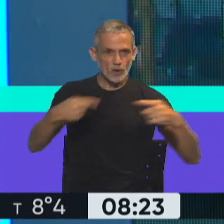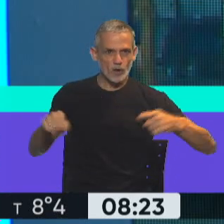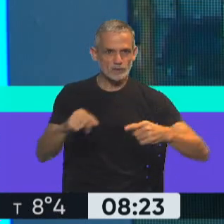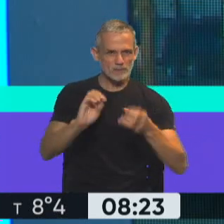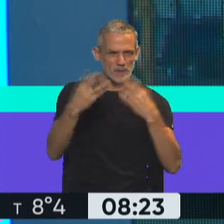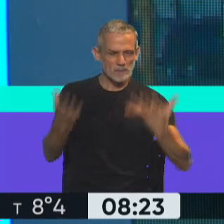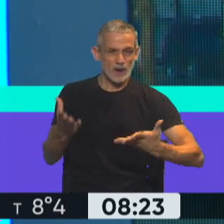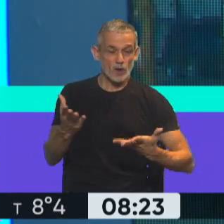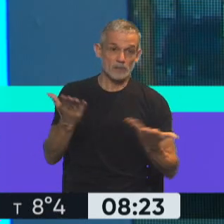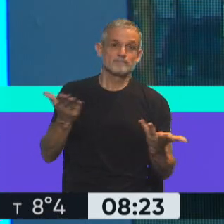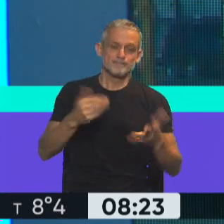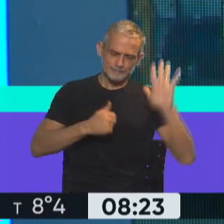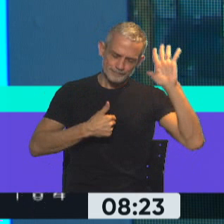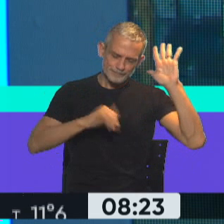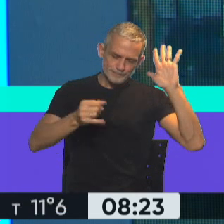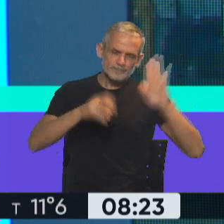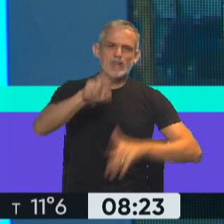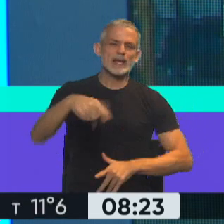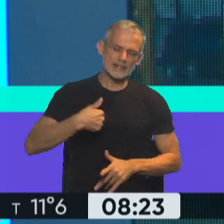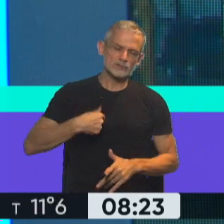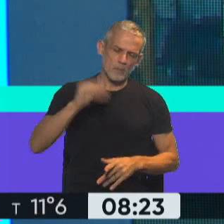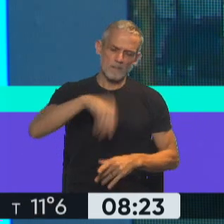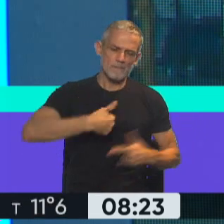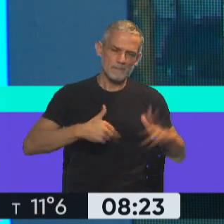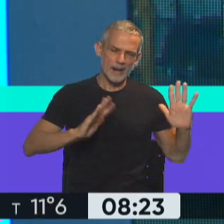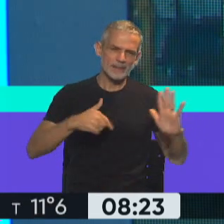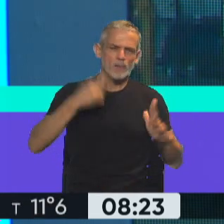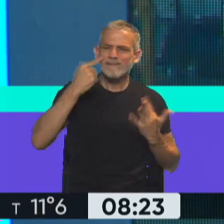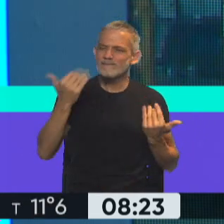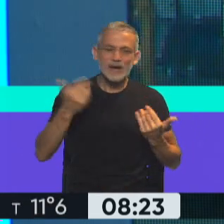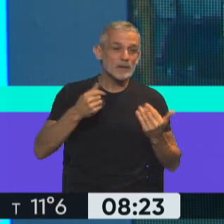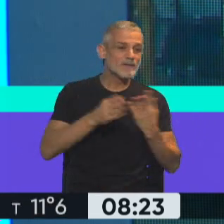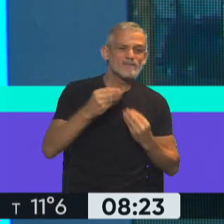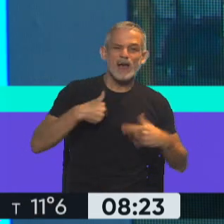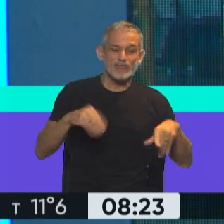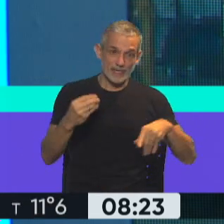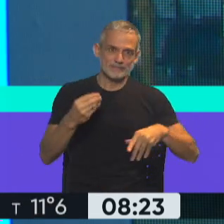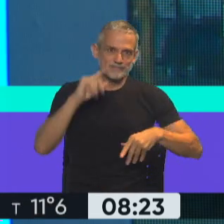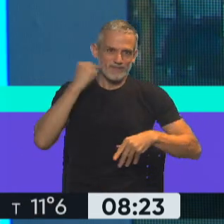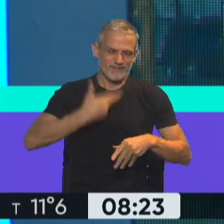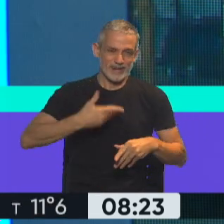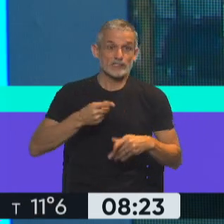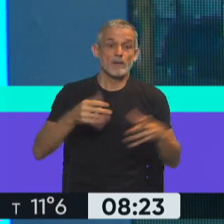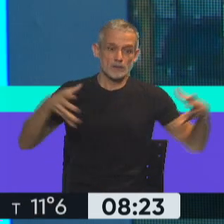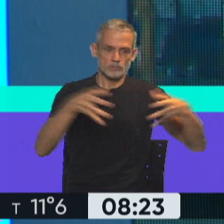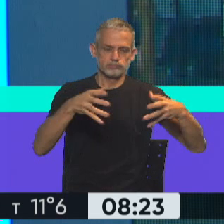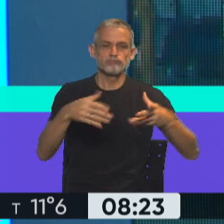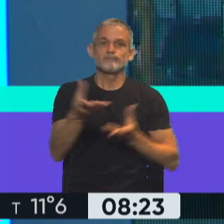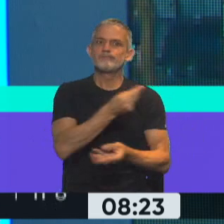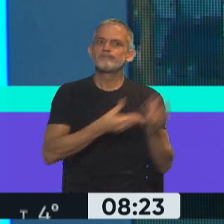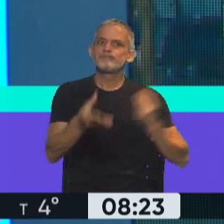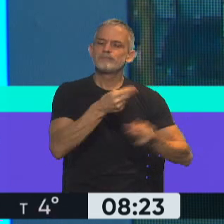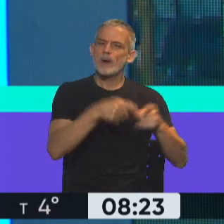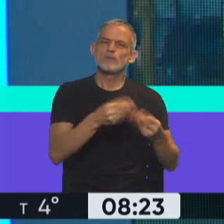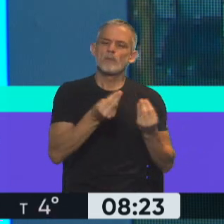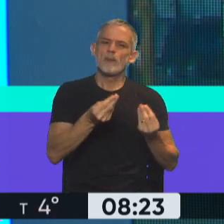una buena reacción de reconocer la derrota, de estar dispuesto a escuchar dónde están los errores, y ahí tendrá que haber una colaboración de la cual se dará pensando con